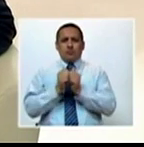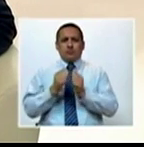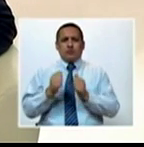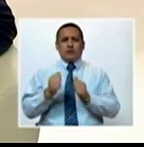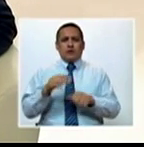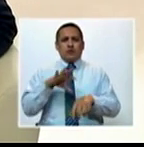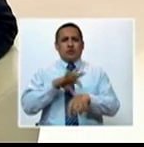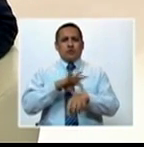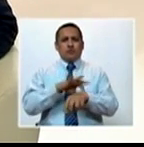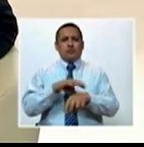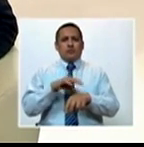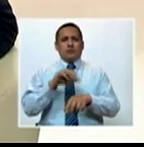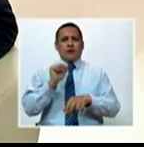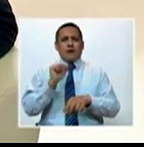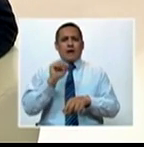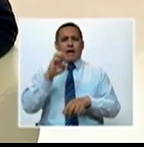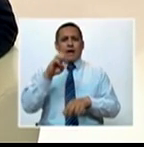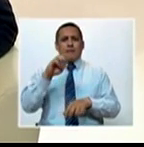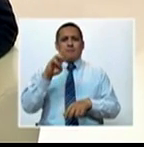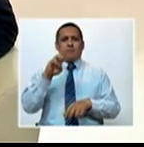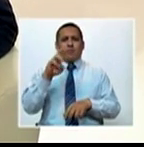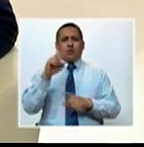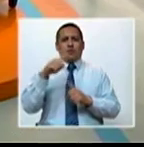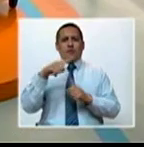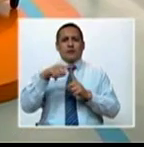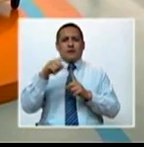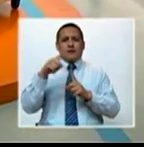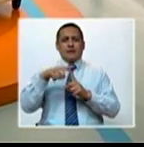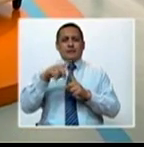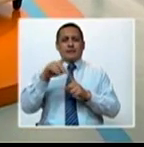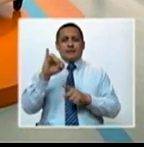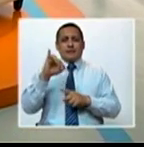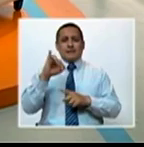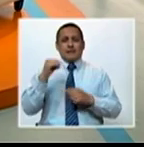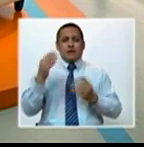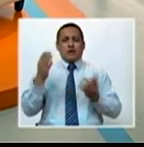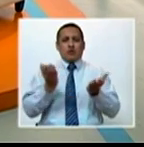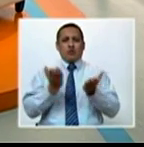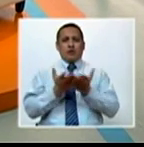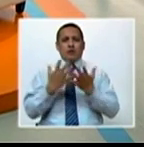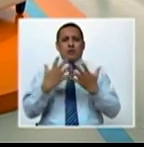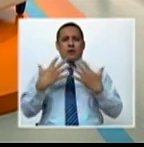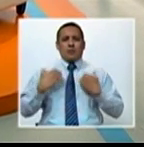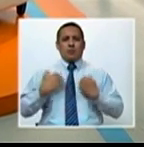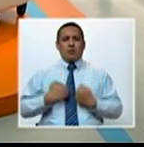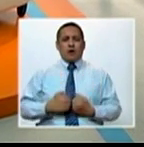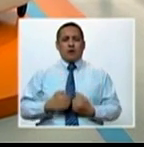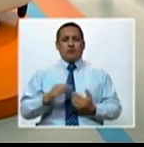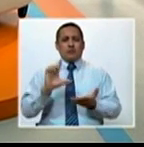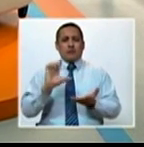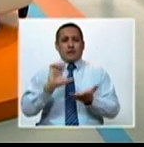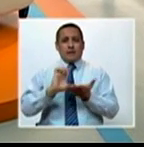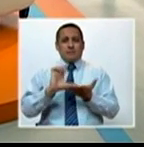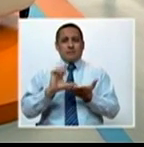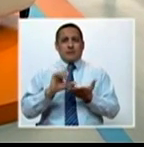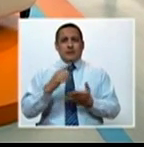decano del Colegio de Abogados de Lima. En realidad no necesita presentación, pero él